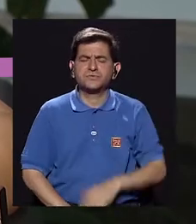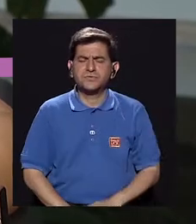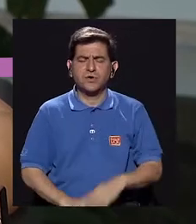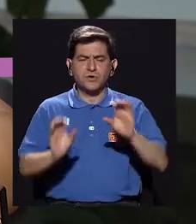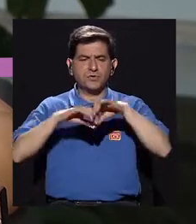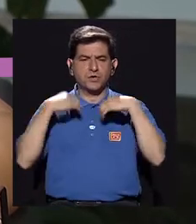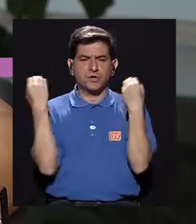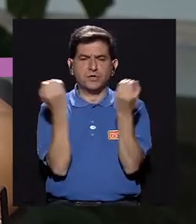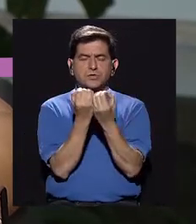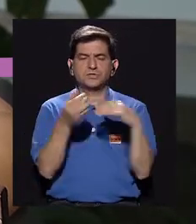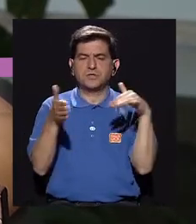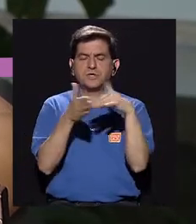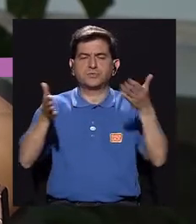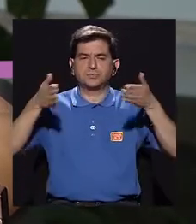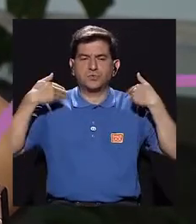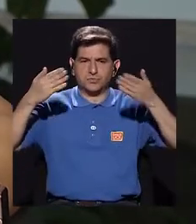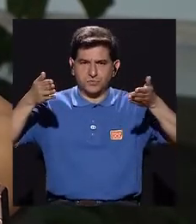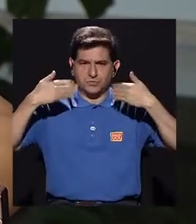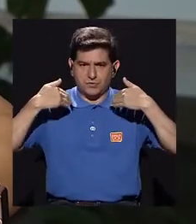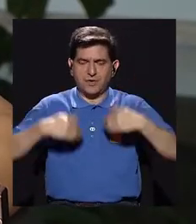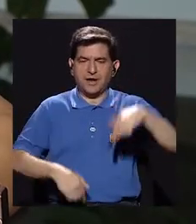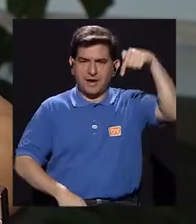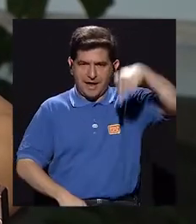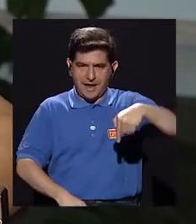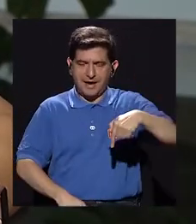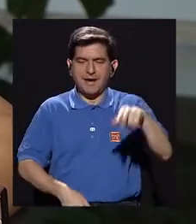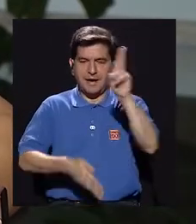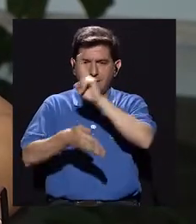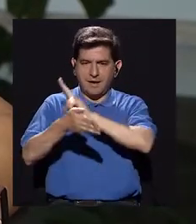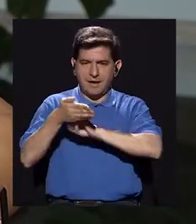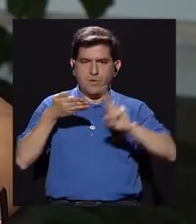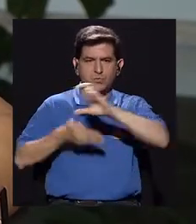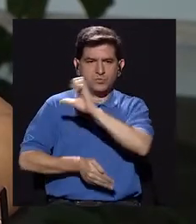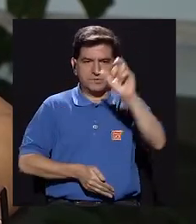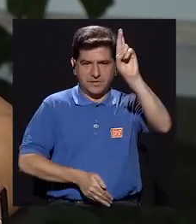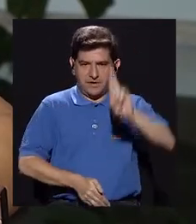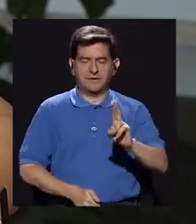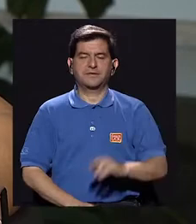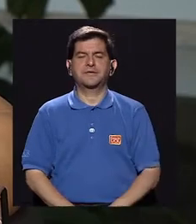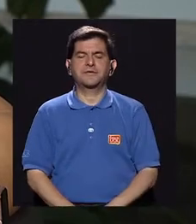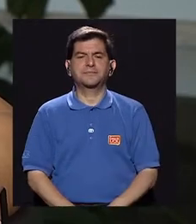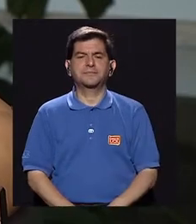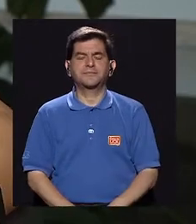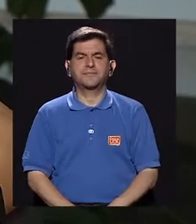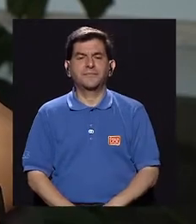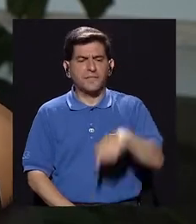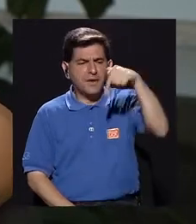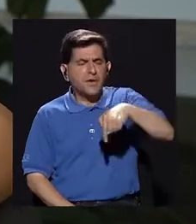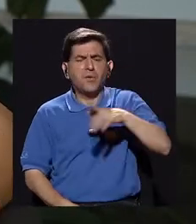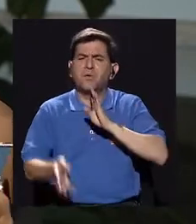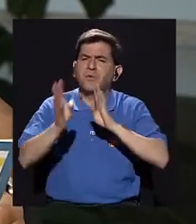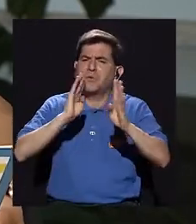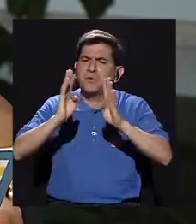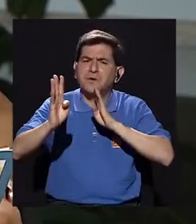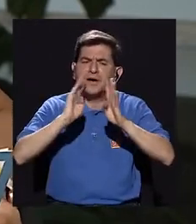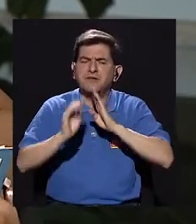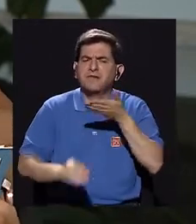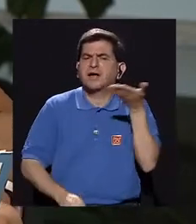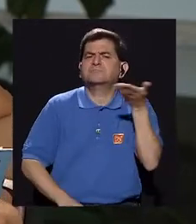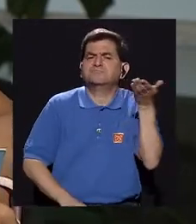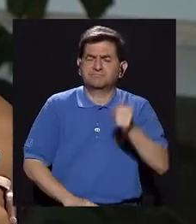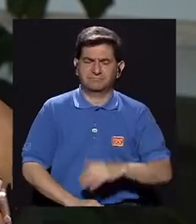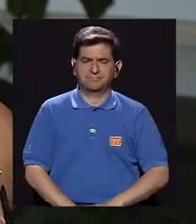encontramos en la Organización para Estudios Tropicales desde la Universidad de Costa Rica. Y bueno, el día de hoy vamos a